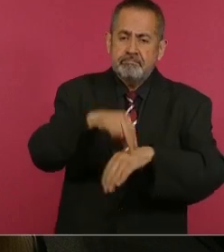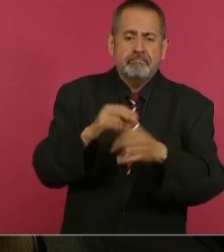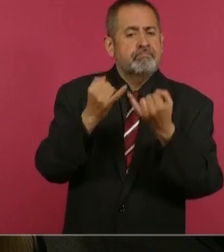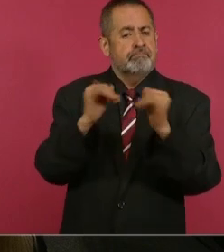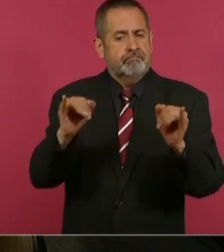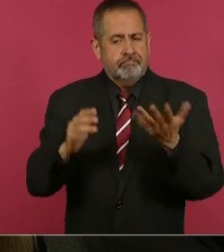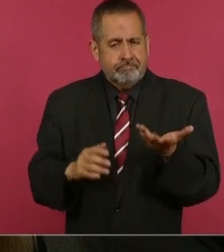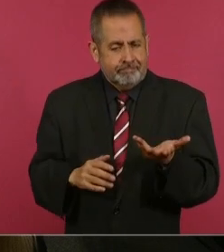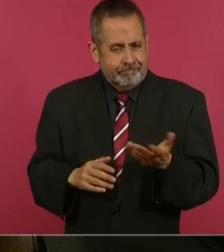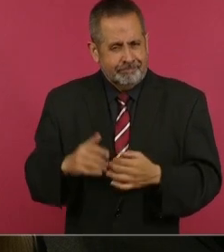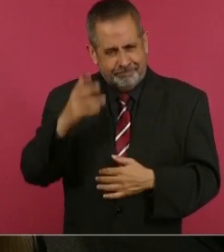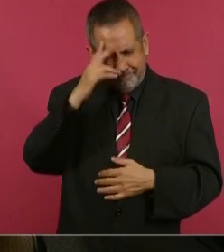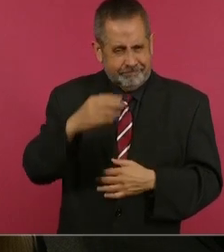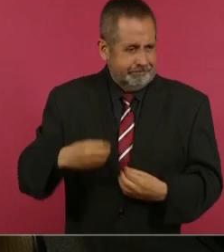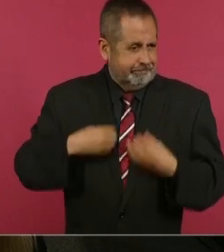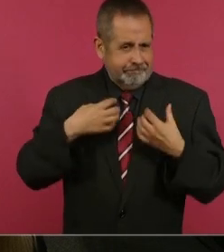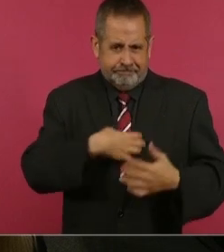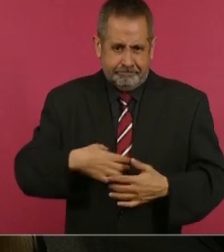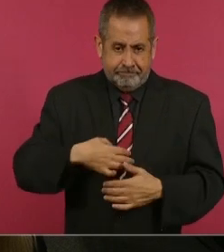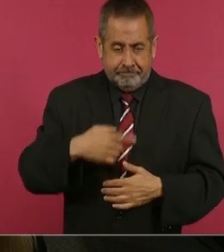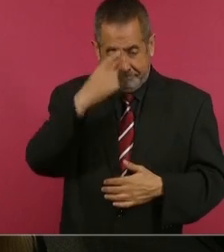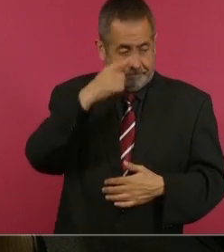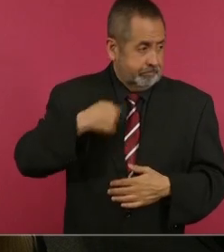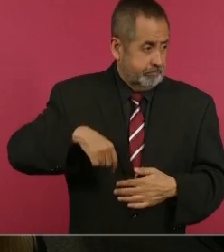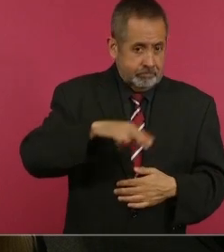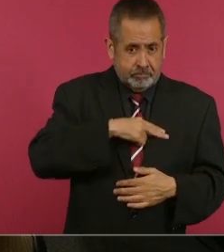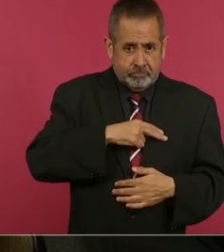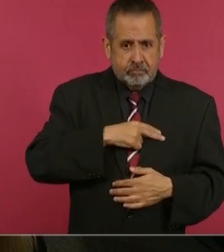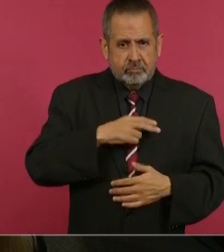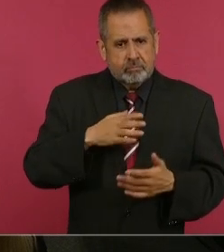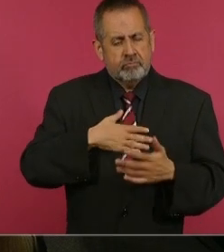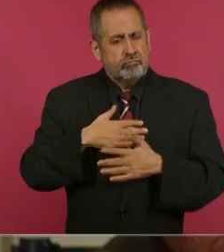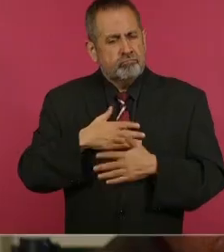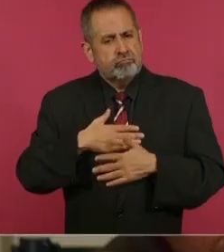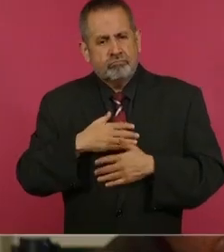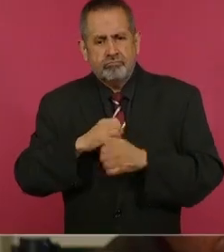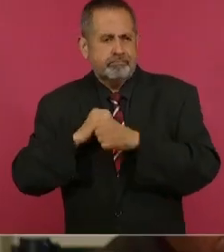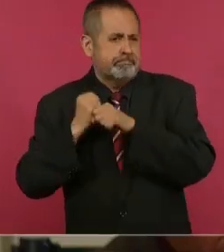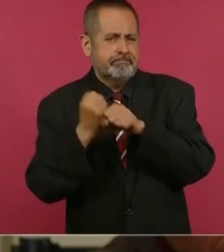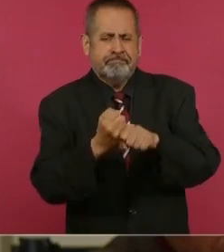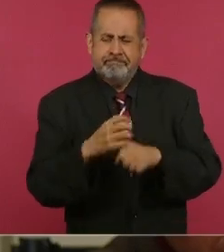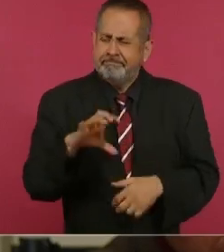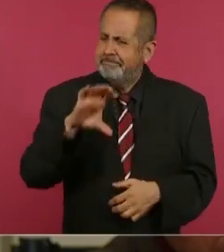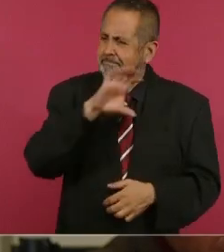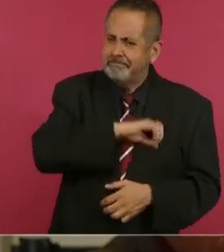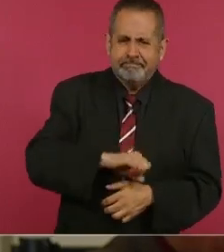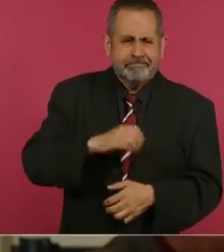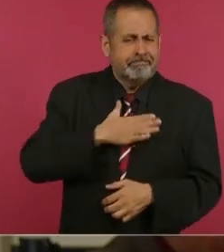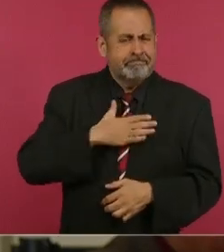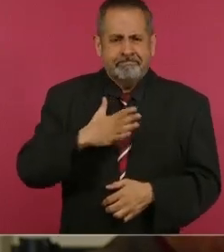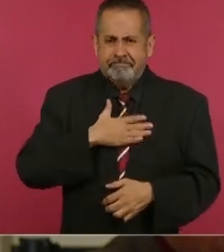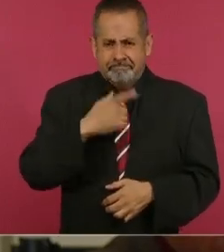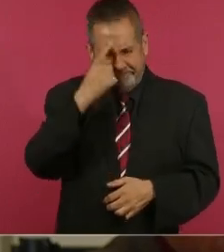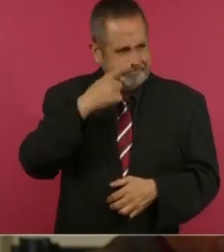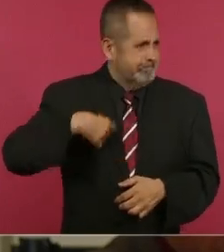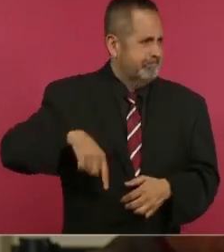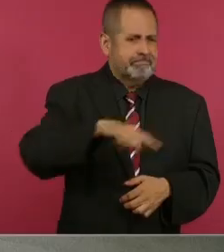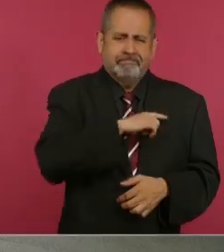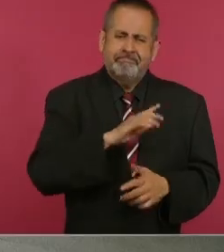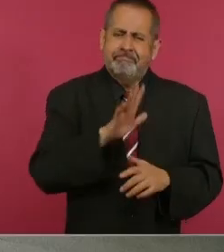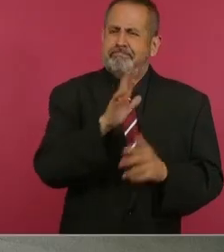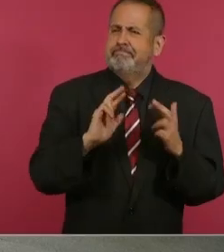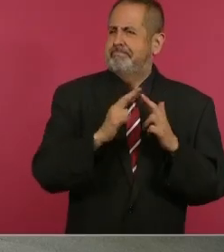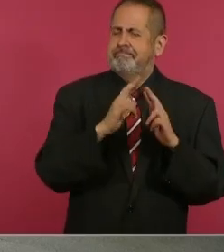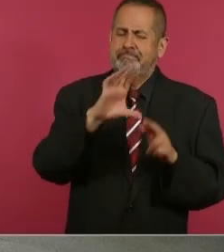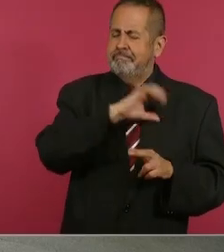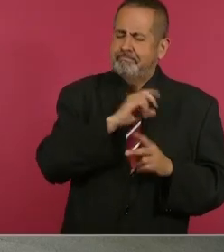entusiasmados, ya sabe usted que para nosotros, así como para ustedes en el sureste, pues el béisbol es una especie de religión deportiva. Muchas gracias, señor